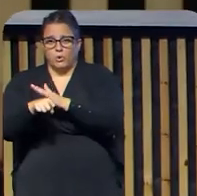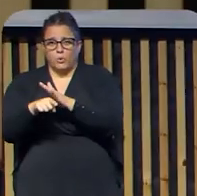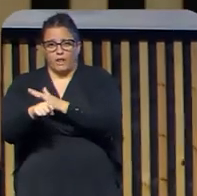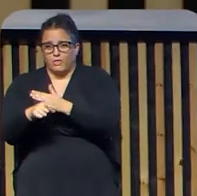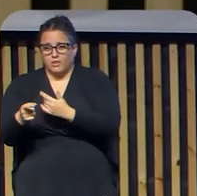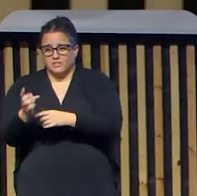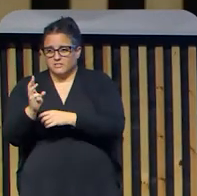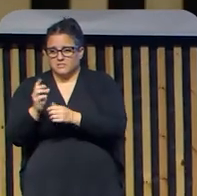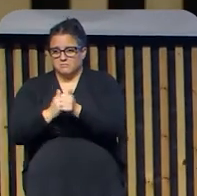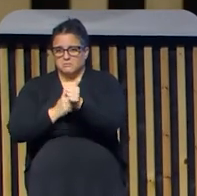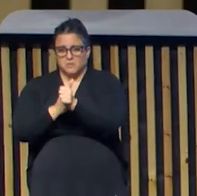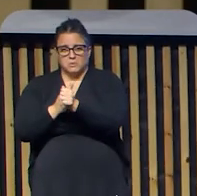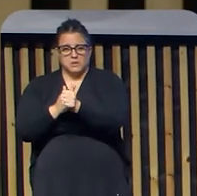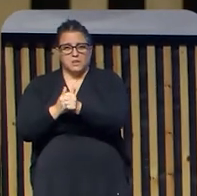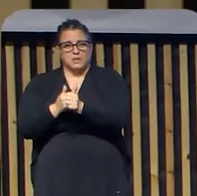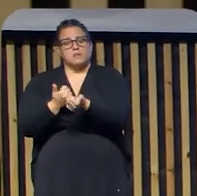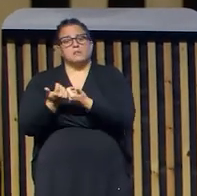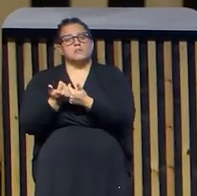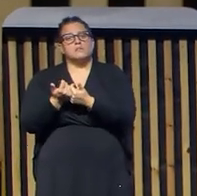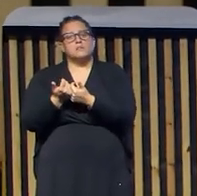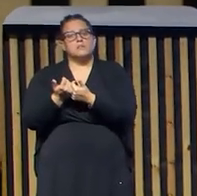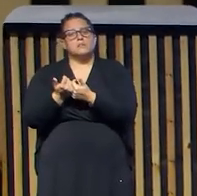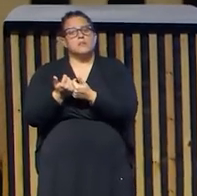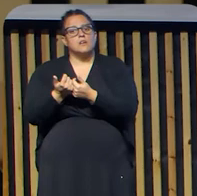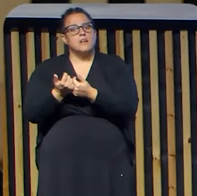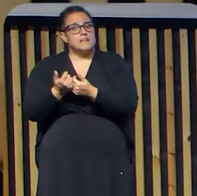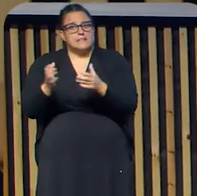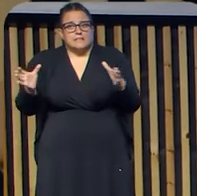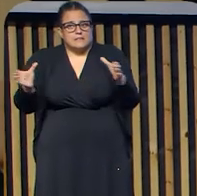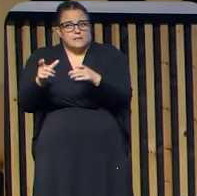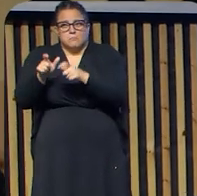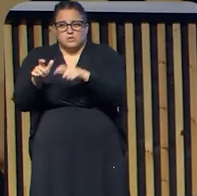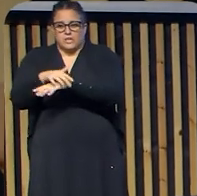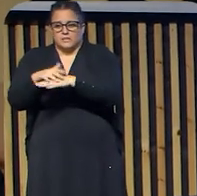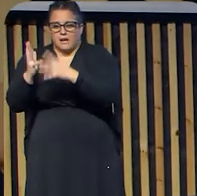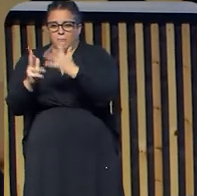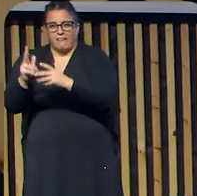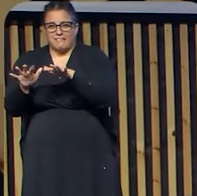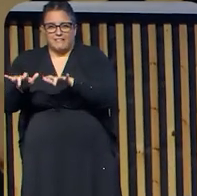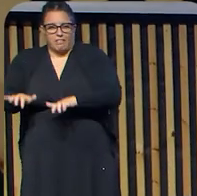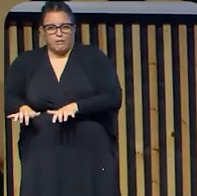y es mucha gente que lógicamente se retroalimenta entre sí